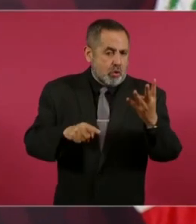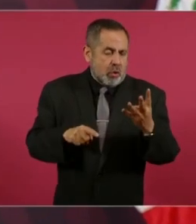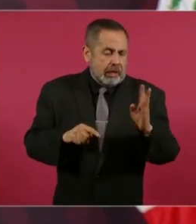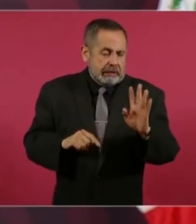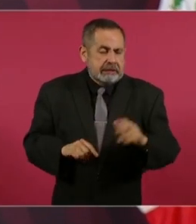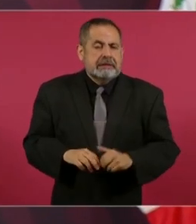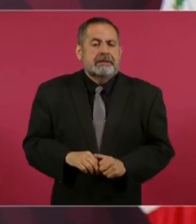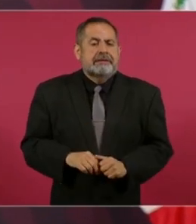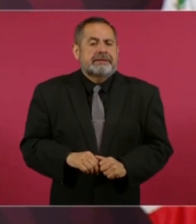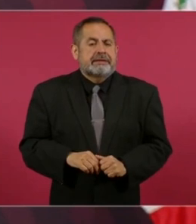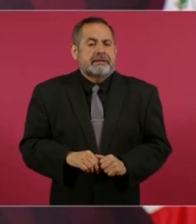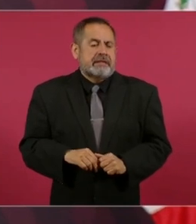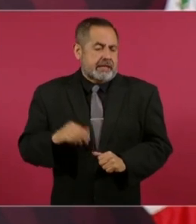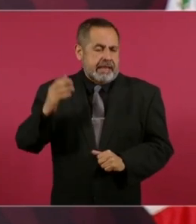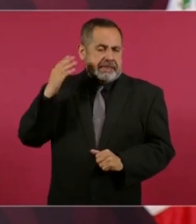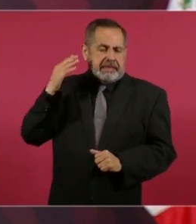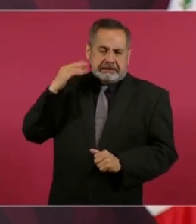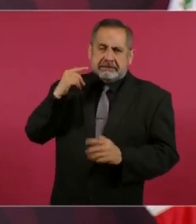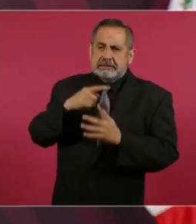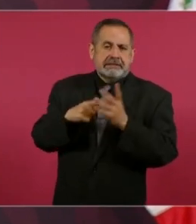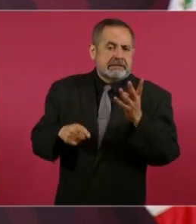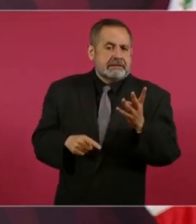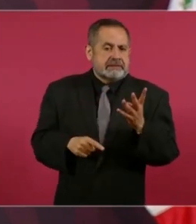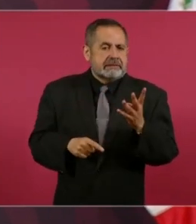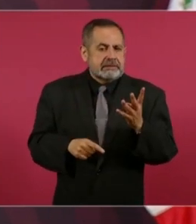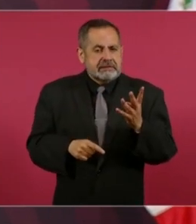tenían en general